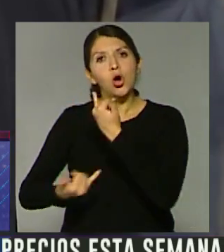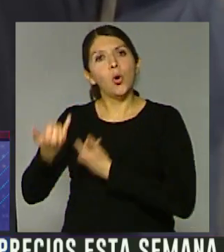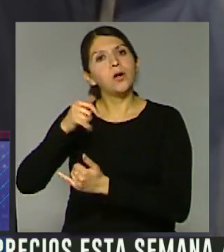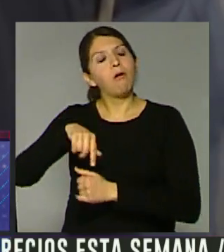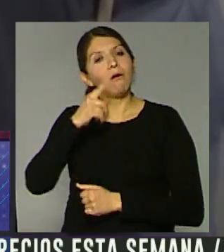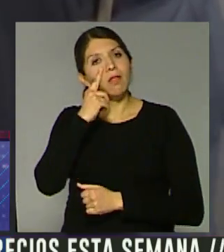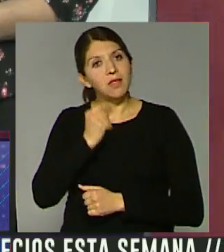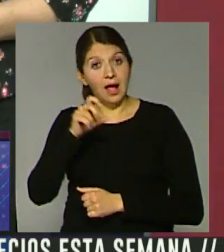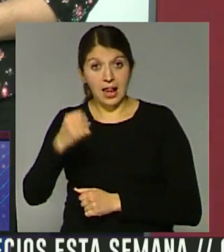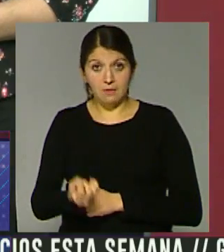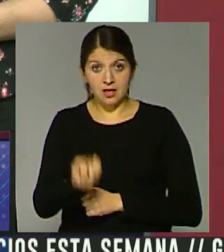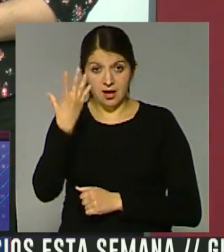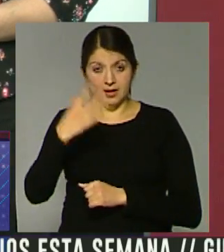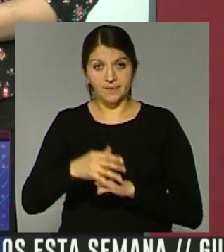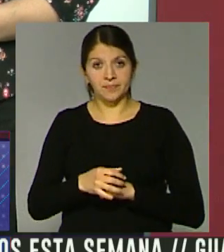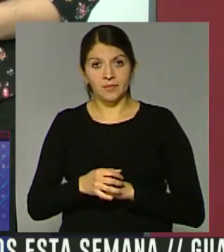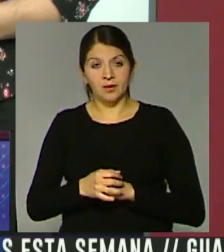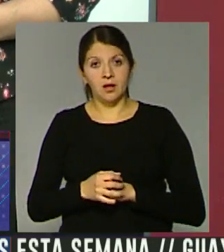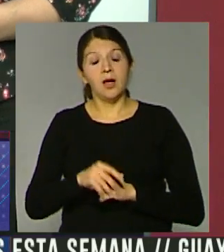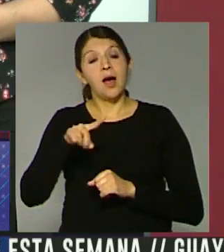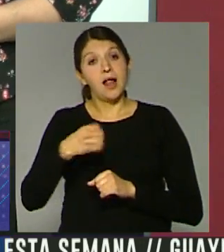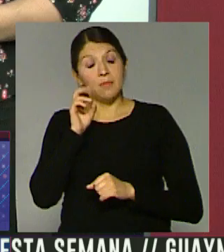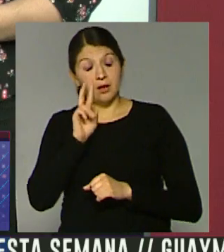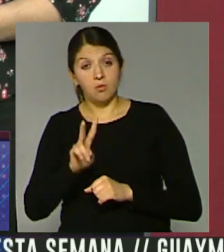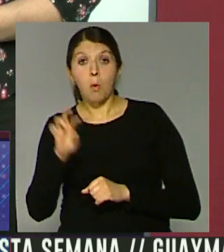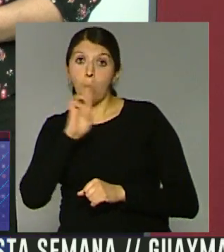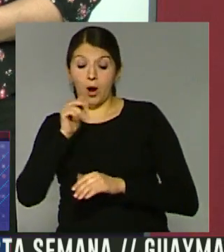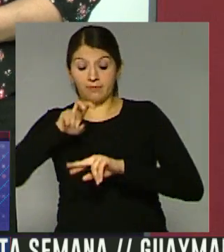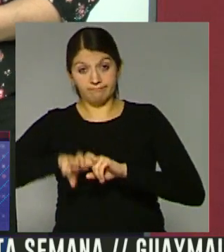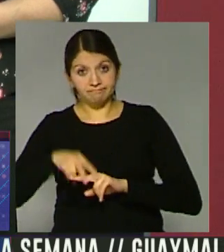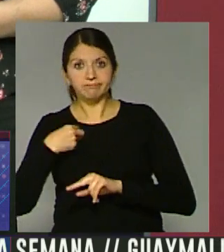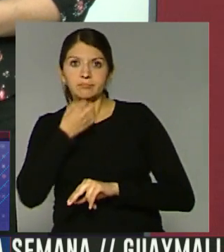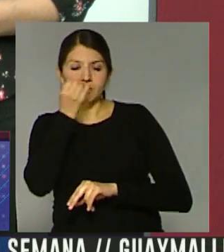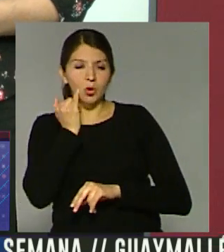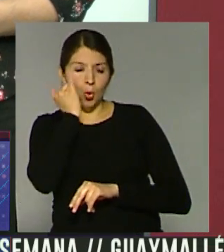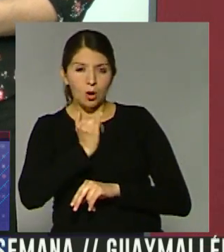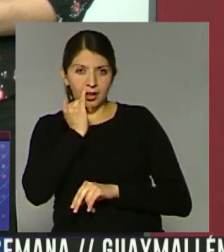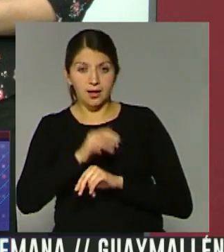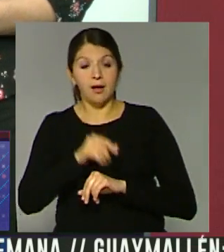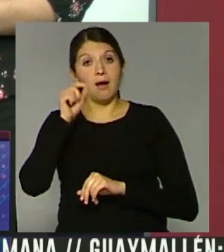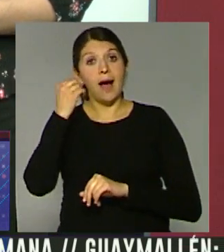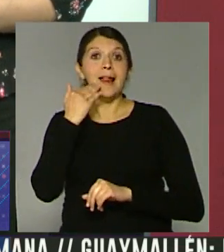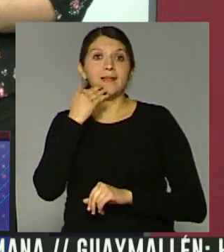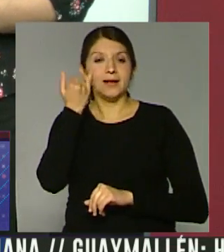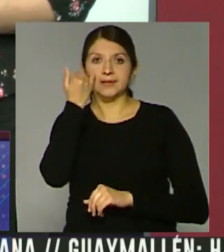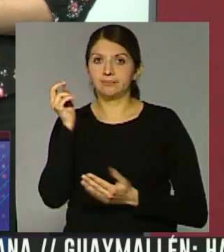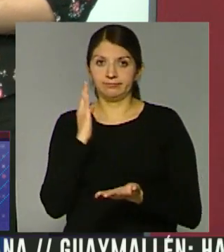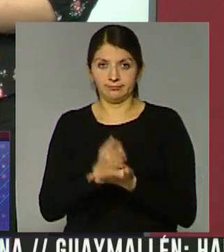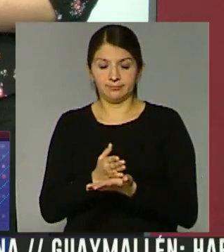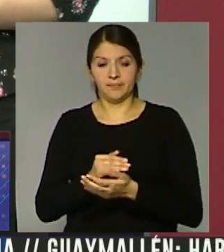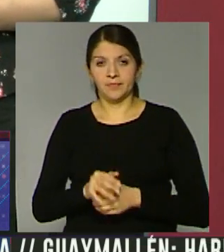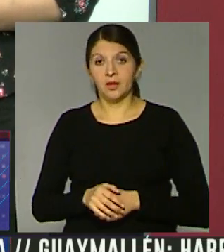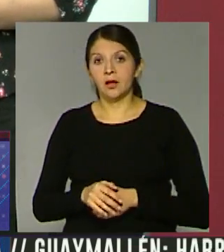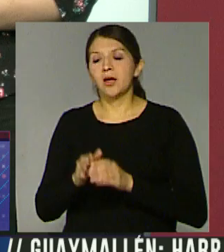jornada de hoy. Durante la mañana se escucharon las palabras de Julieta Silva y durante la tarde finalmente la sentencia. Aldo, ¿qué tal? Buenas noches. Gracias